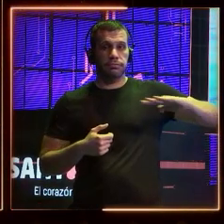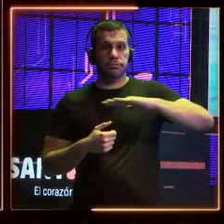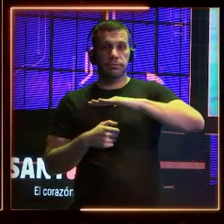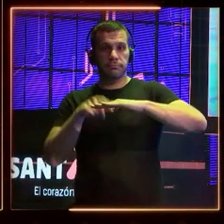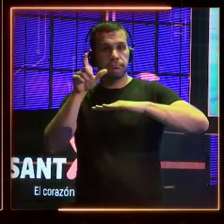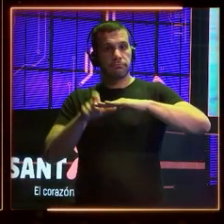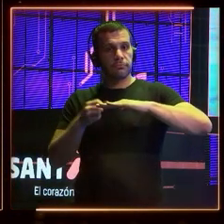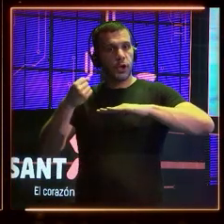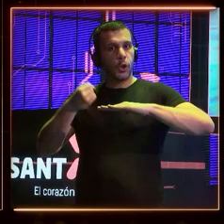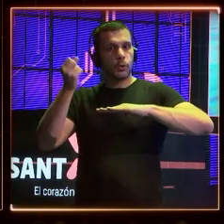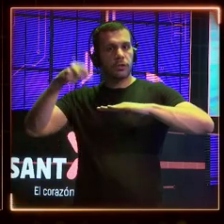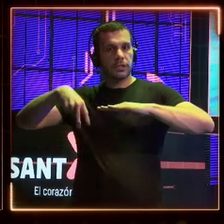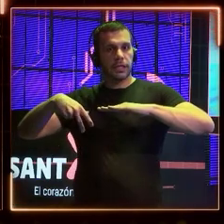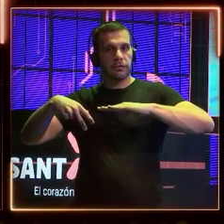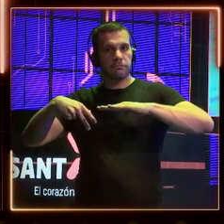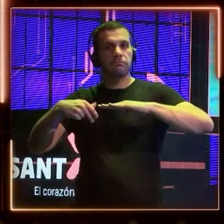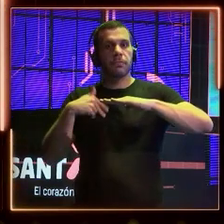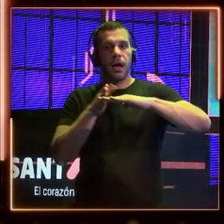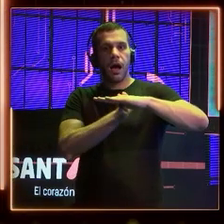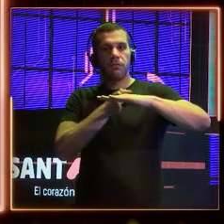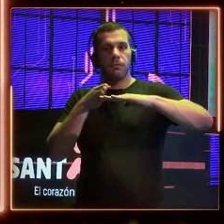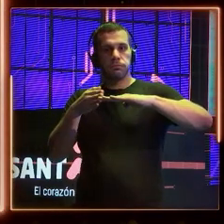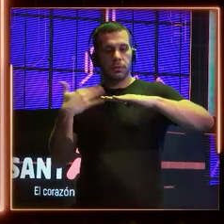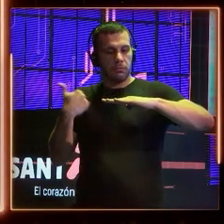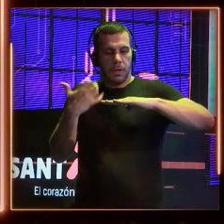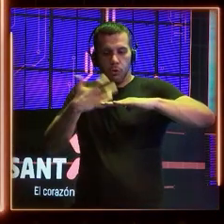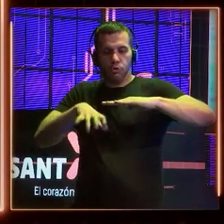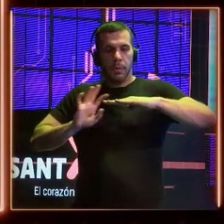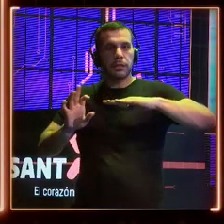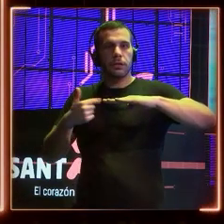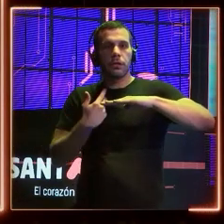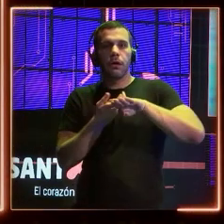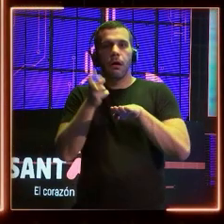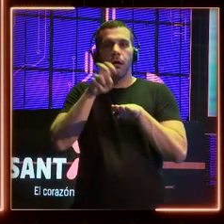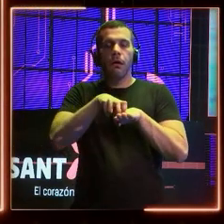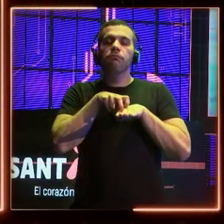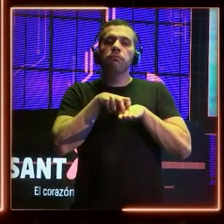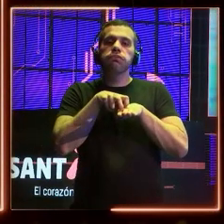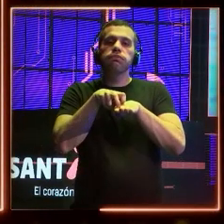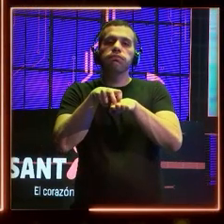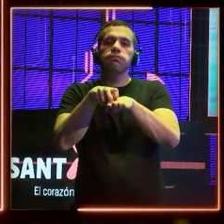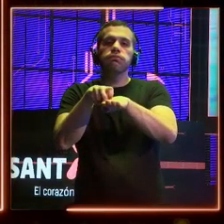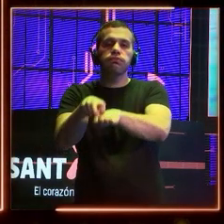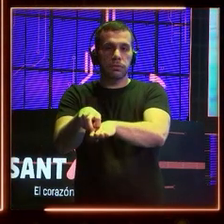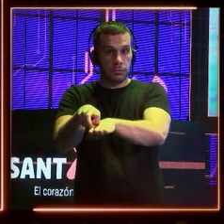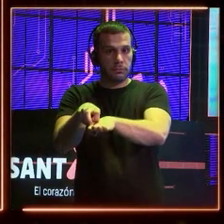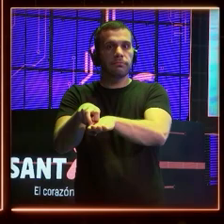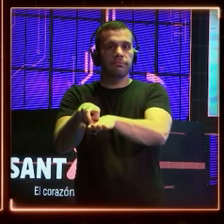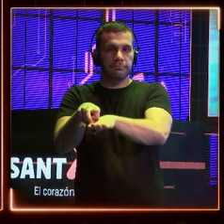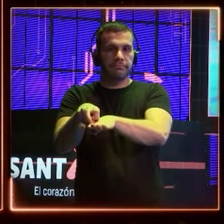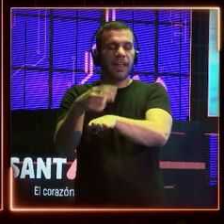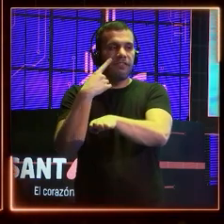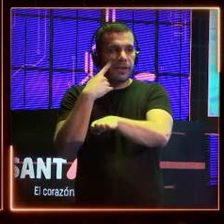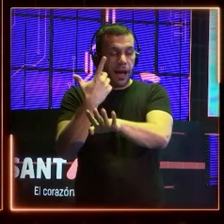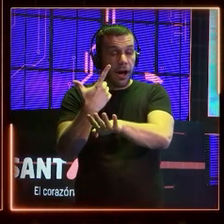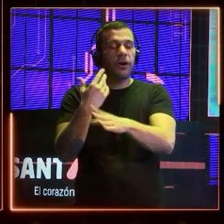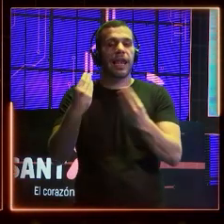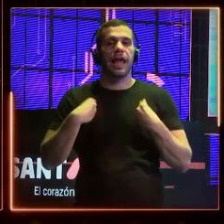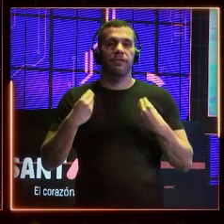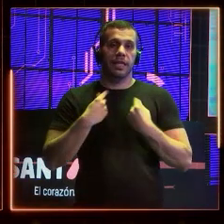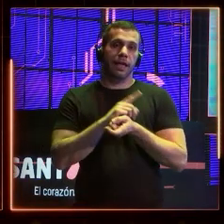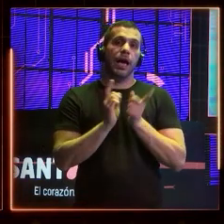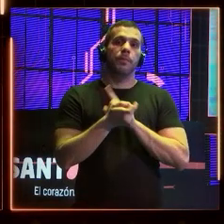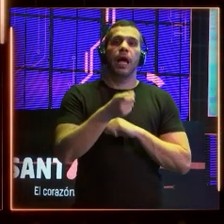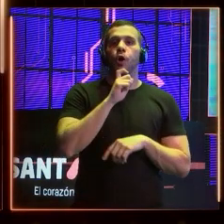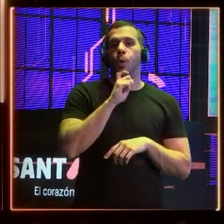el teléfono abre la puerta del coche te montas y te lleva al sitio en el que tú hayas decidido fijaros Cómo puede cambiar la vida para personas que no